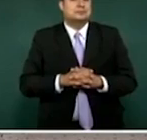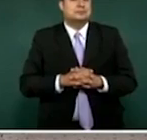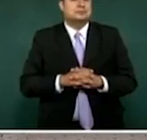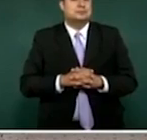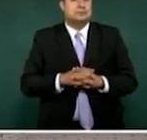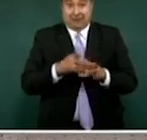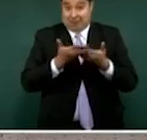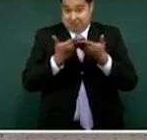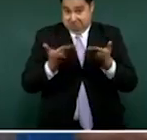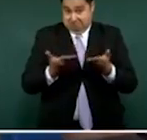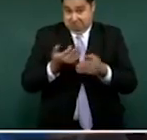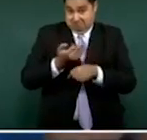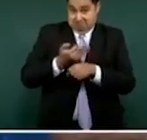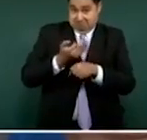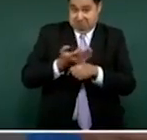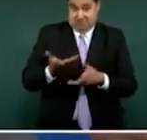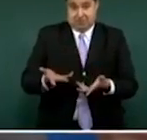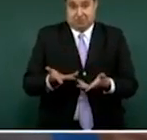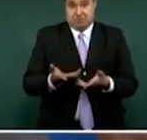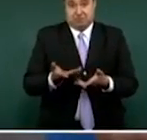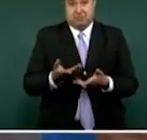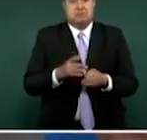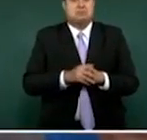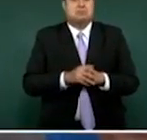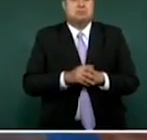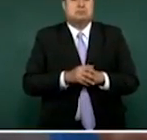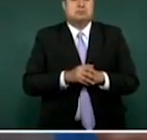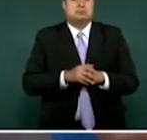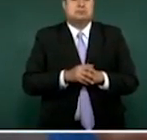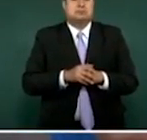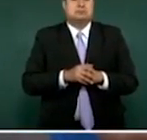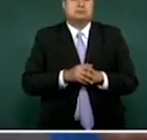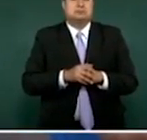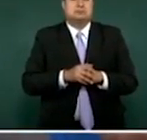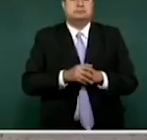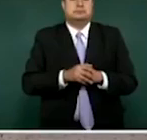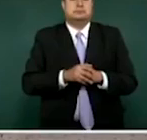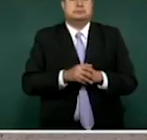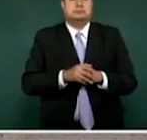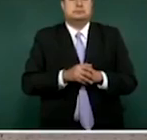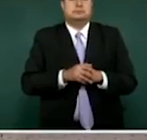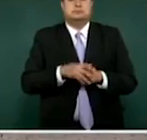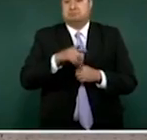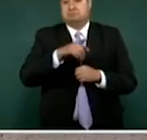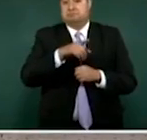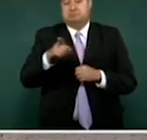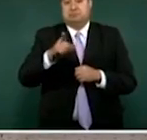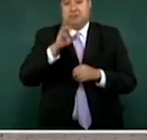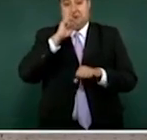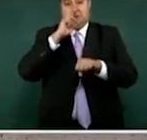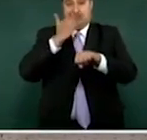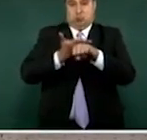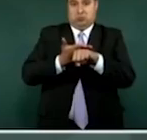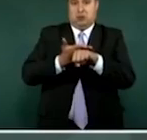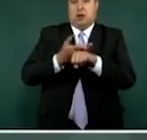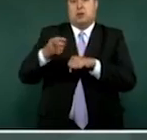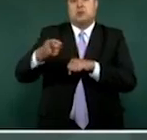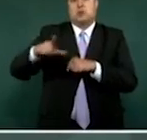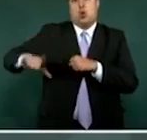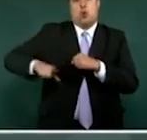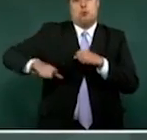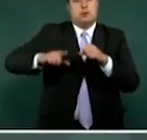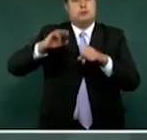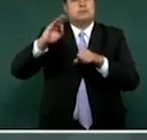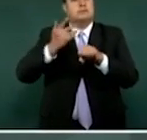Ahora mismo, la mayoría de los cargos de dirección en el gobierno federal